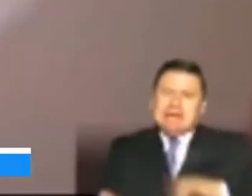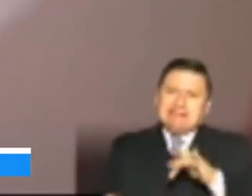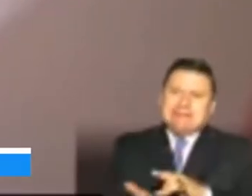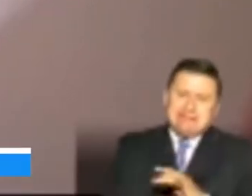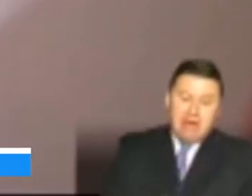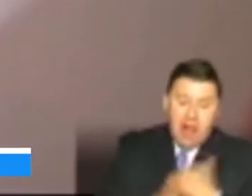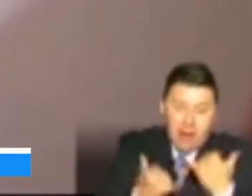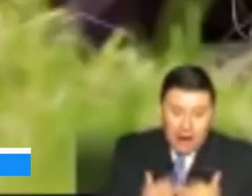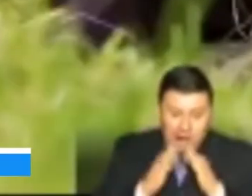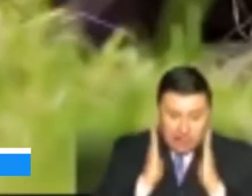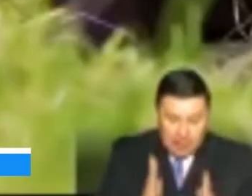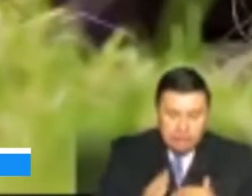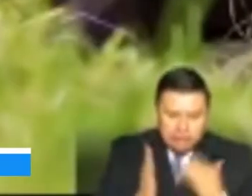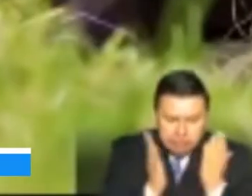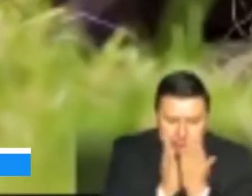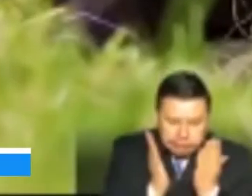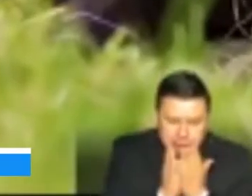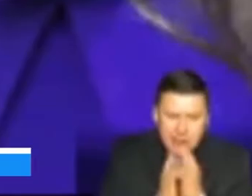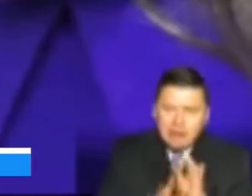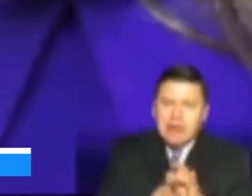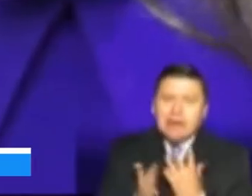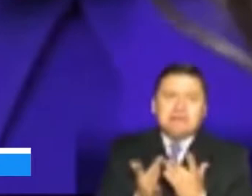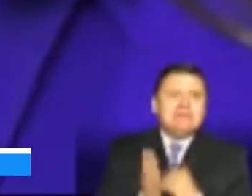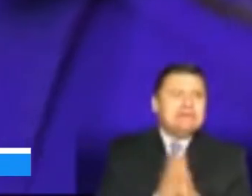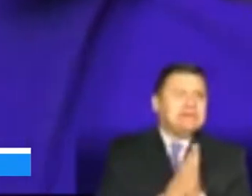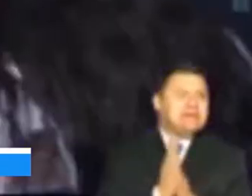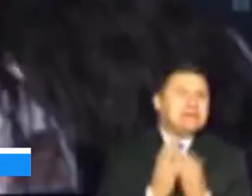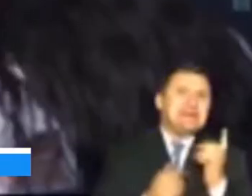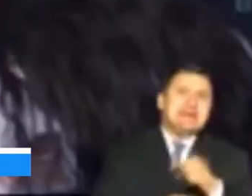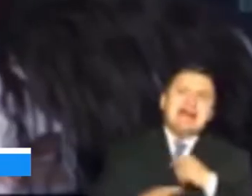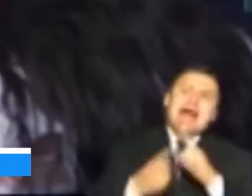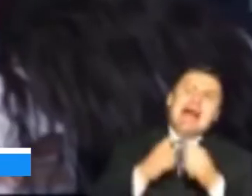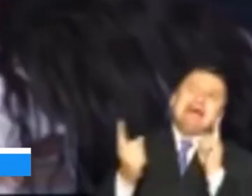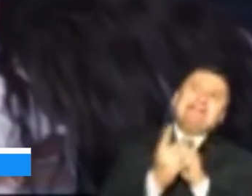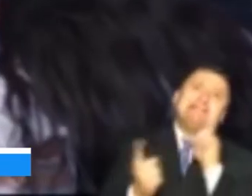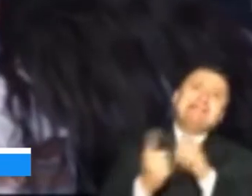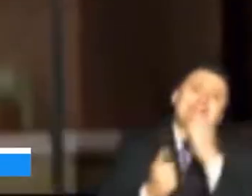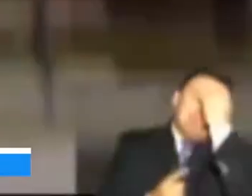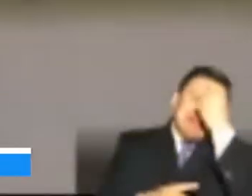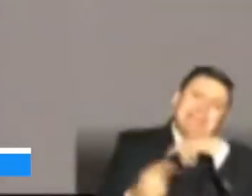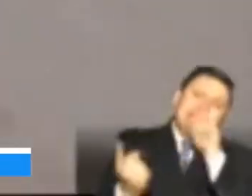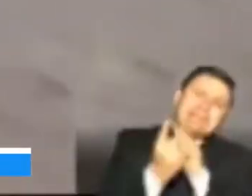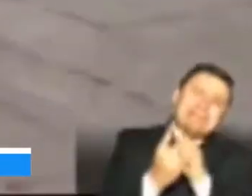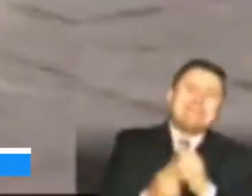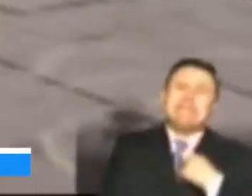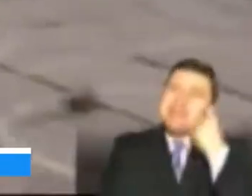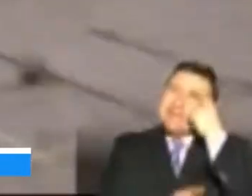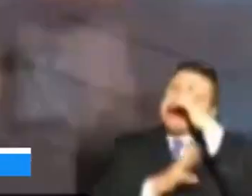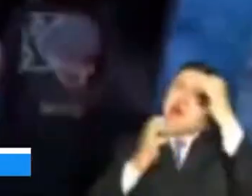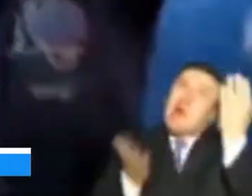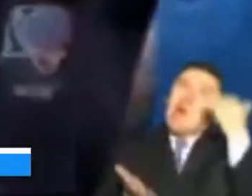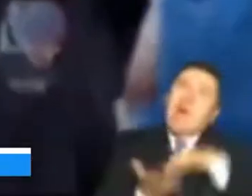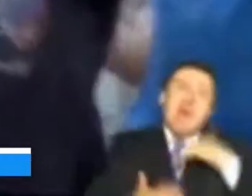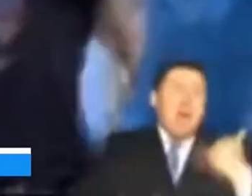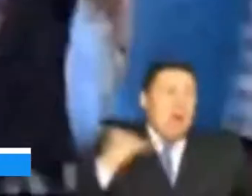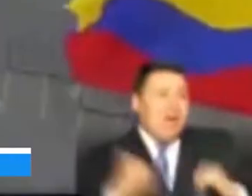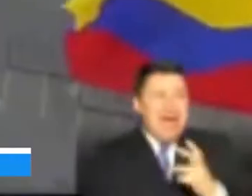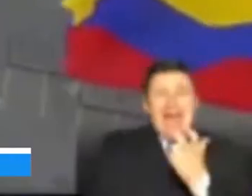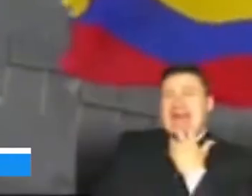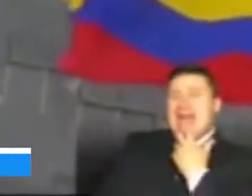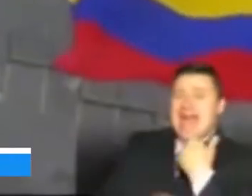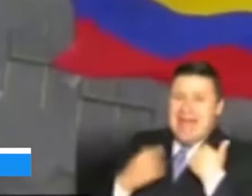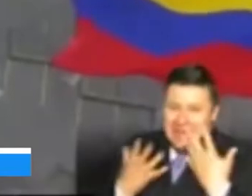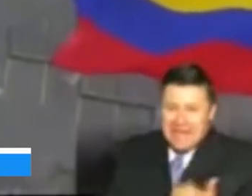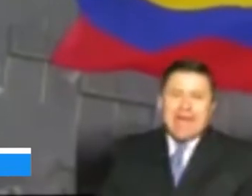están perdiendo clases al no tener conectividad o internet, el gobierno nacional, junto a los gerentes de los canales